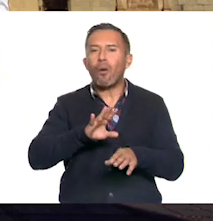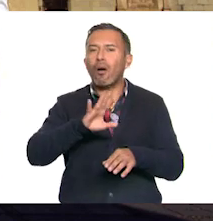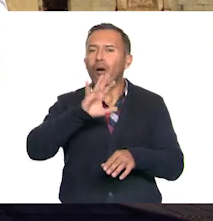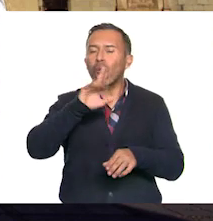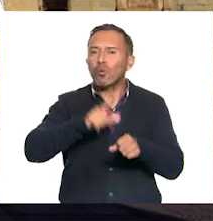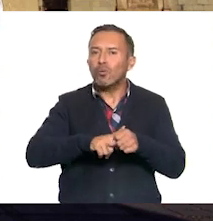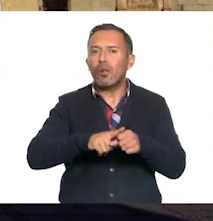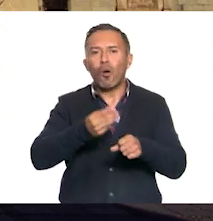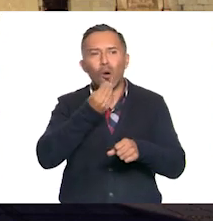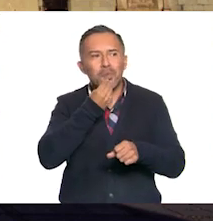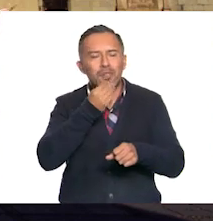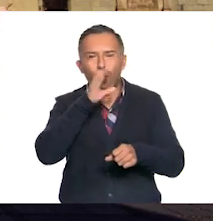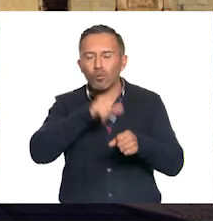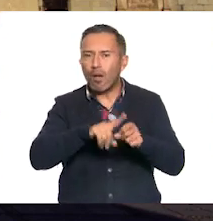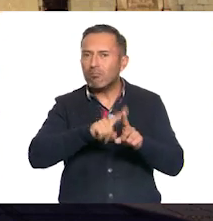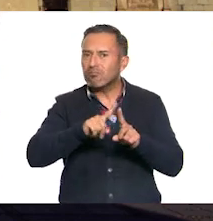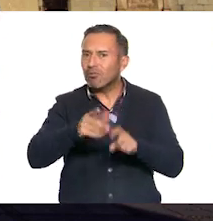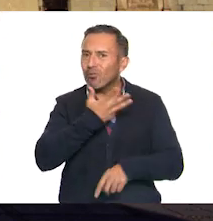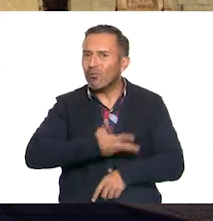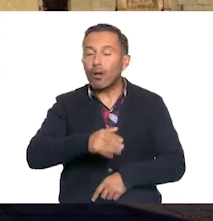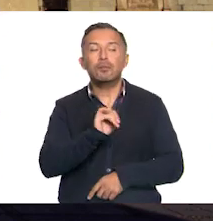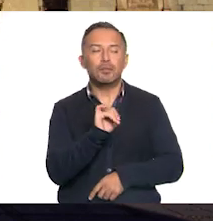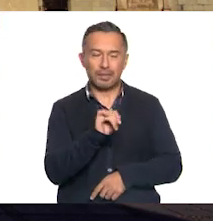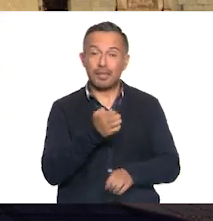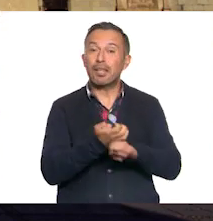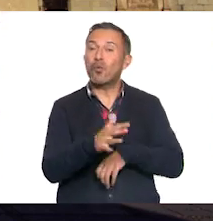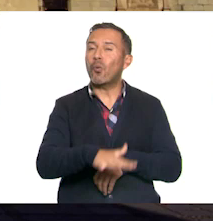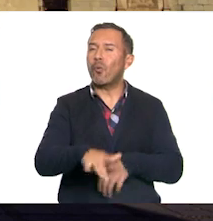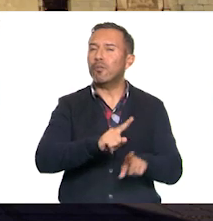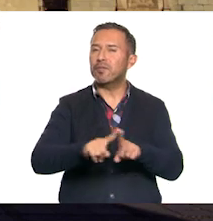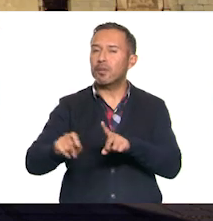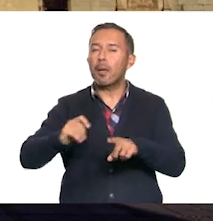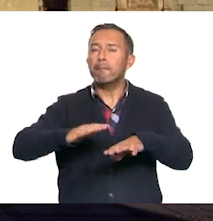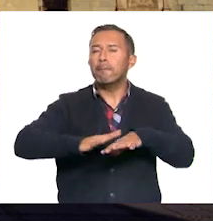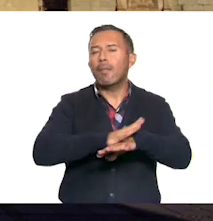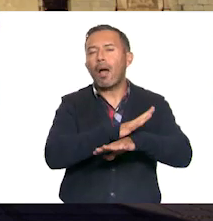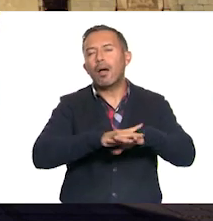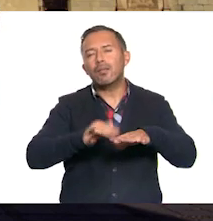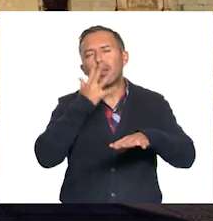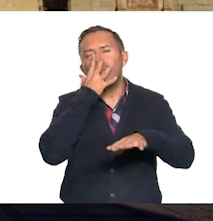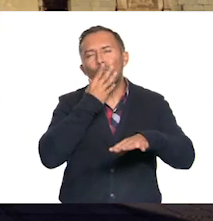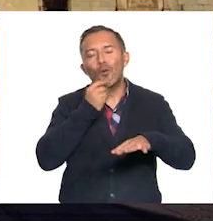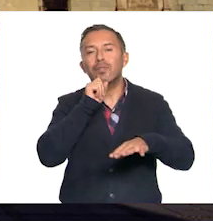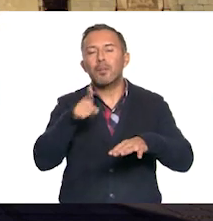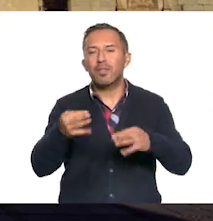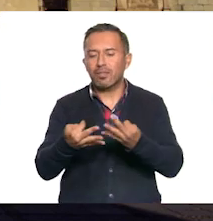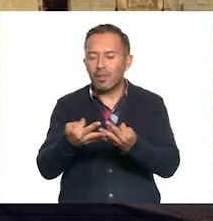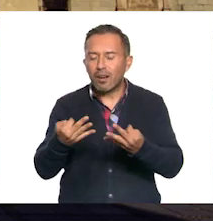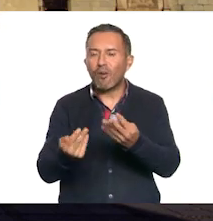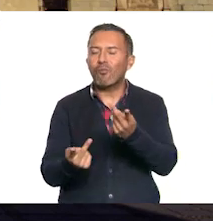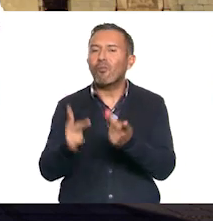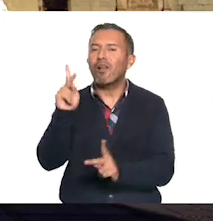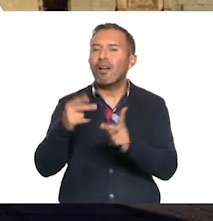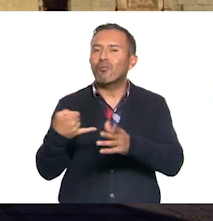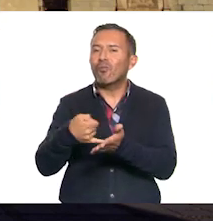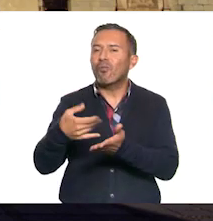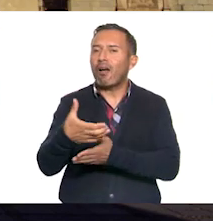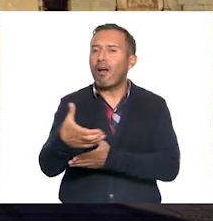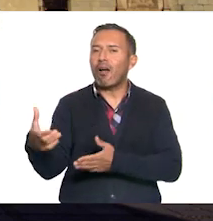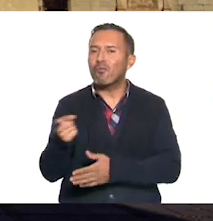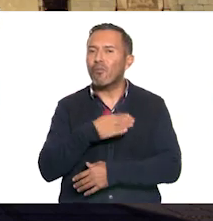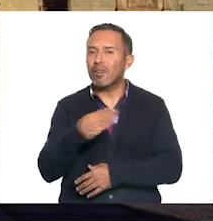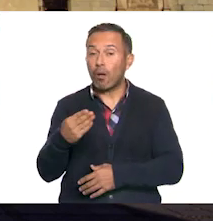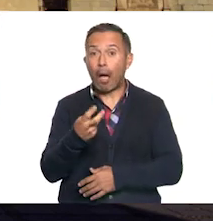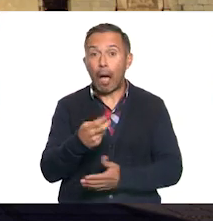Sí, es una entidad muy diversa. Tiene playas hermosas y también suelos fértiles. Esto ha contribuido a que se